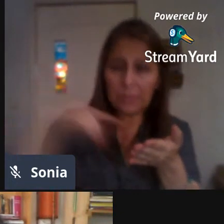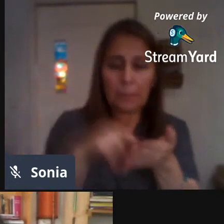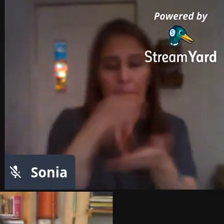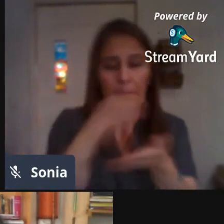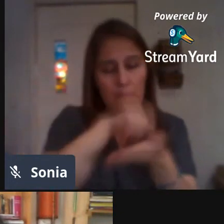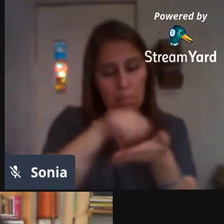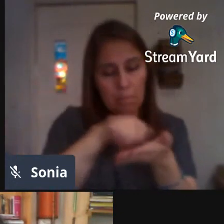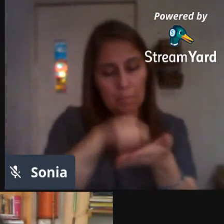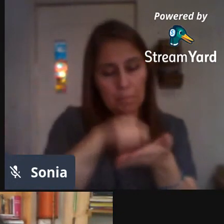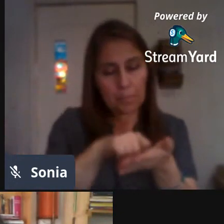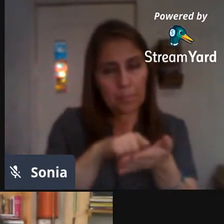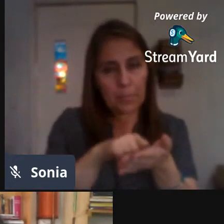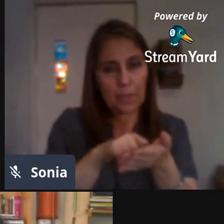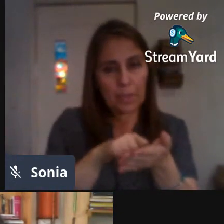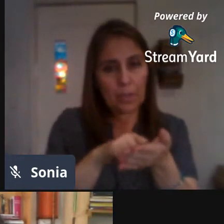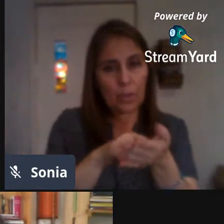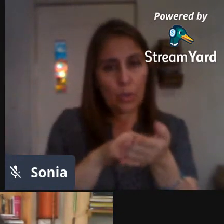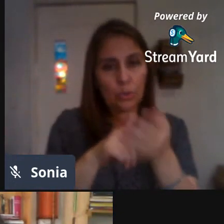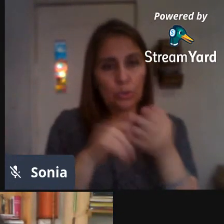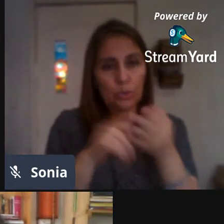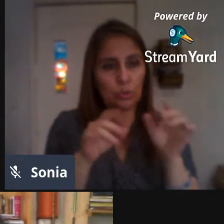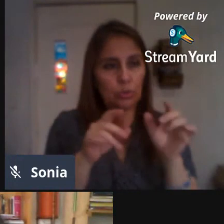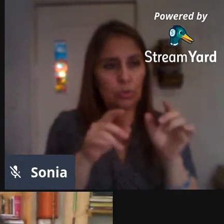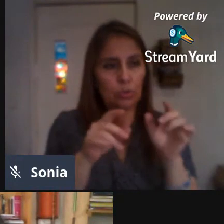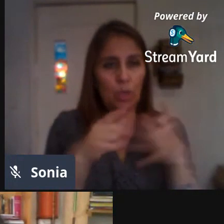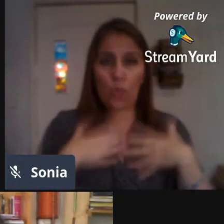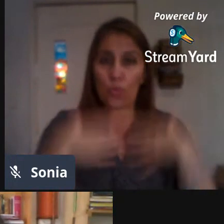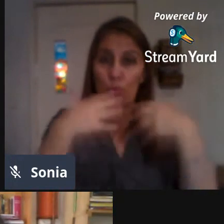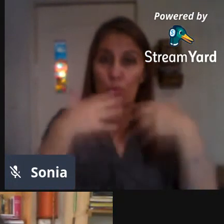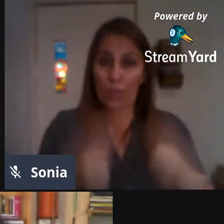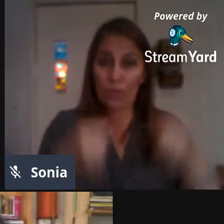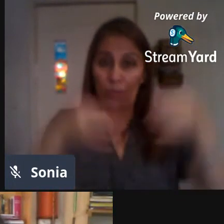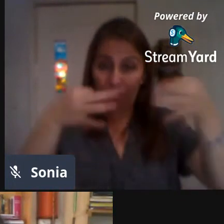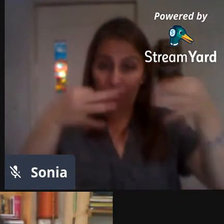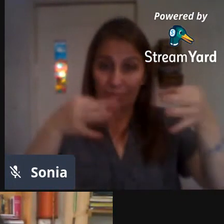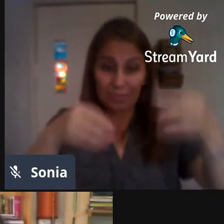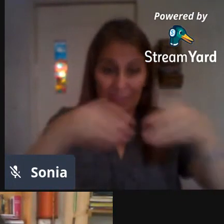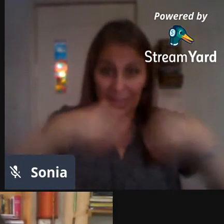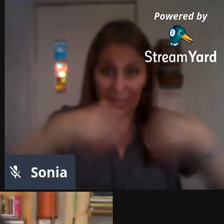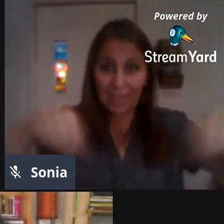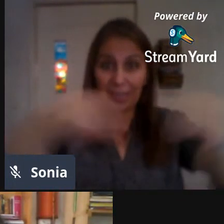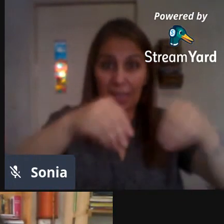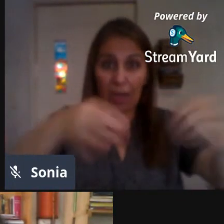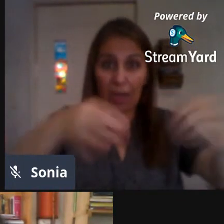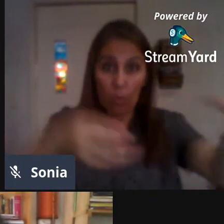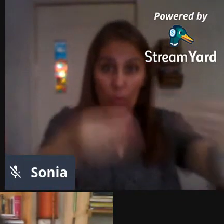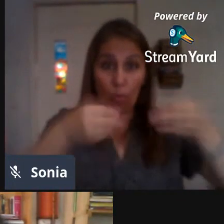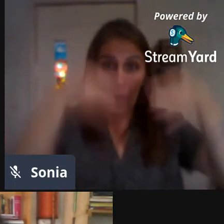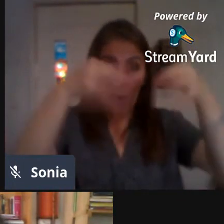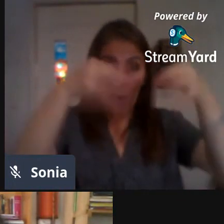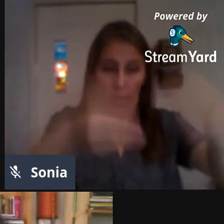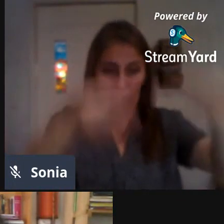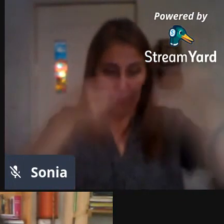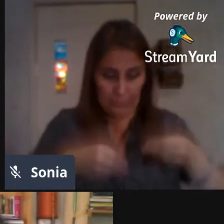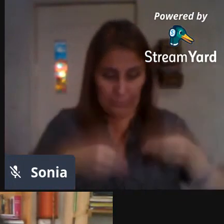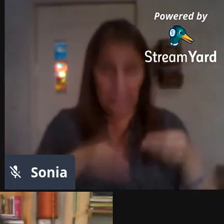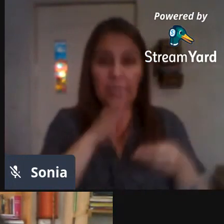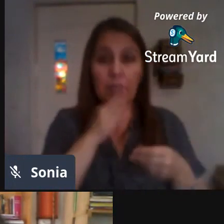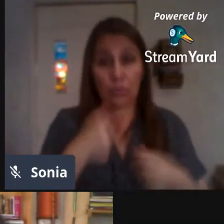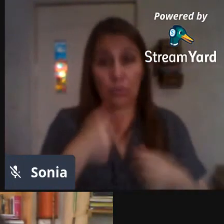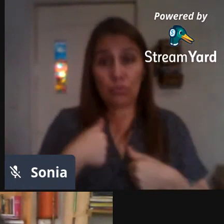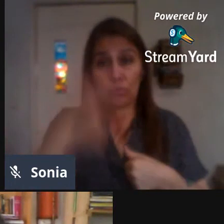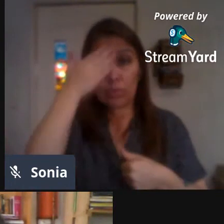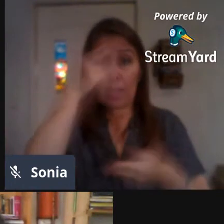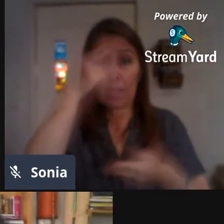tierra pues eran entregados a las personas que básicamente tenían la posibilidad de leer y describir lo cual obviamente